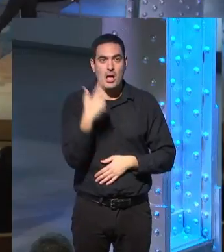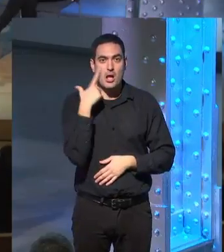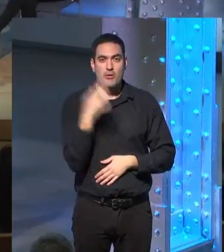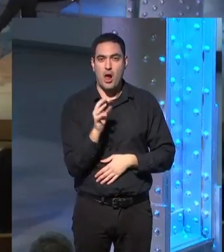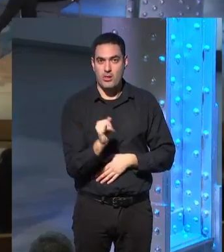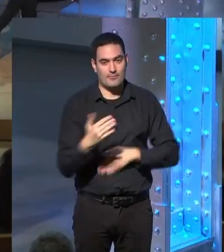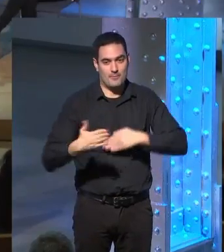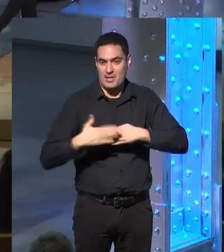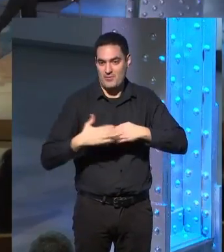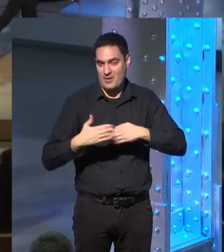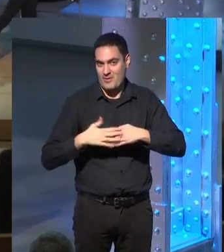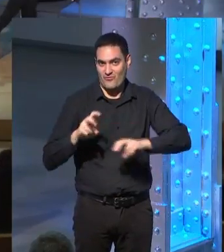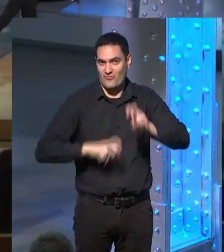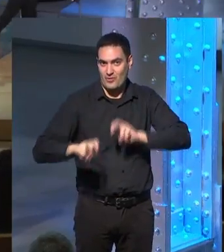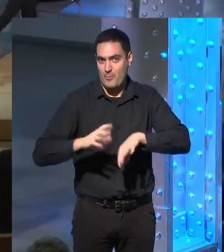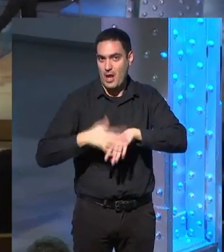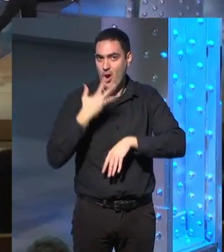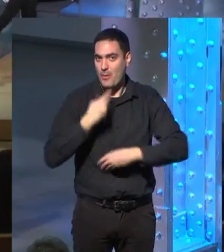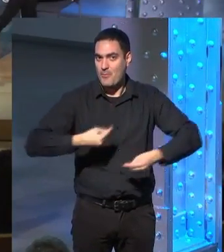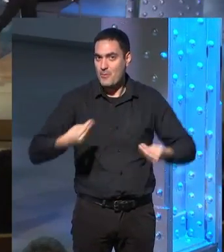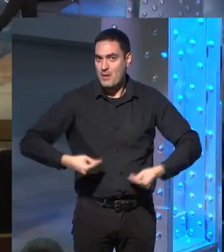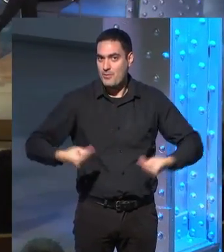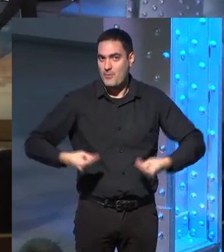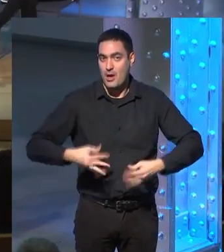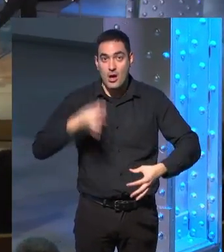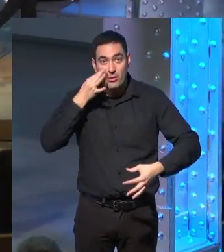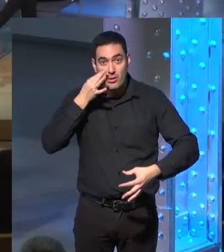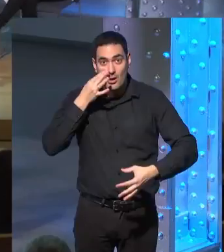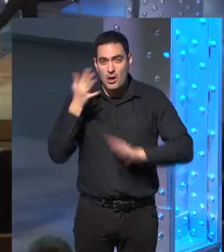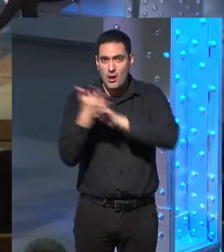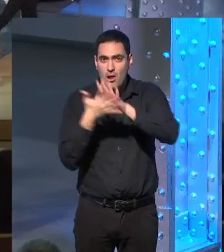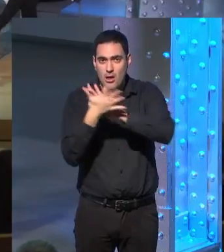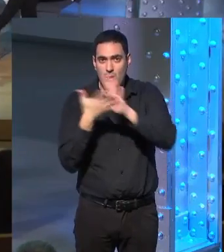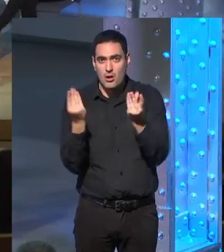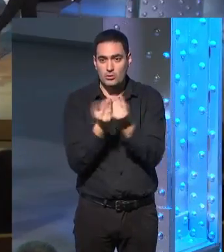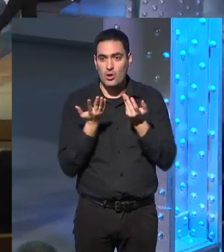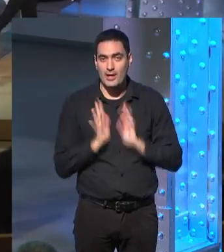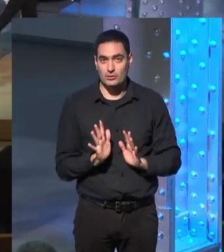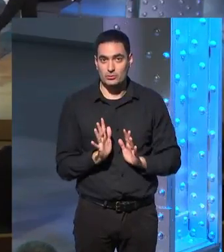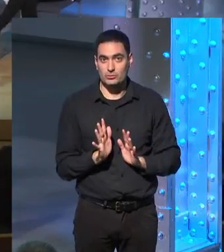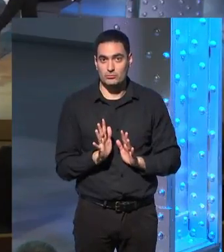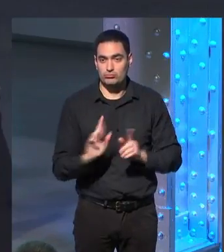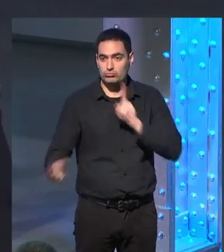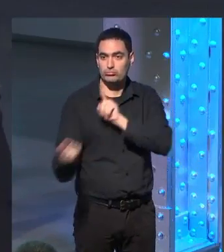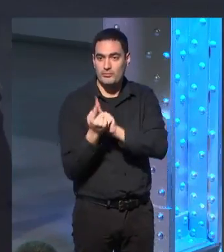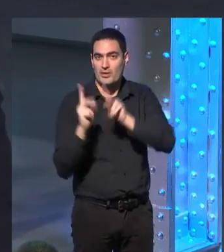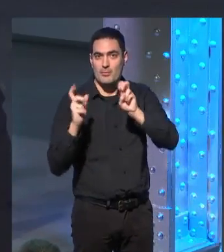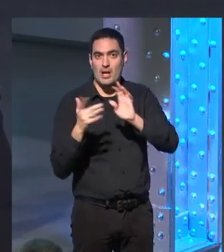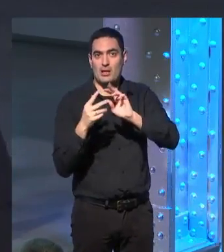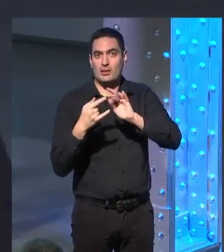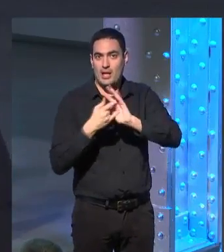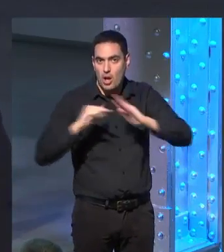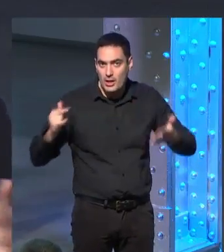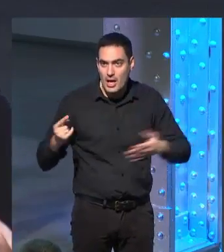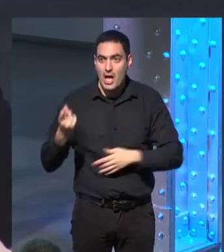que hay que minimizarlos conociéndolos bien, pero que realmente eso hay que hablar con nuestros hijos de tecnología, con nuestros alumnos, y